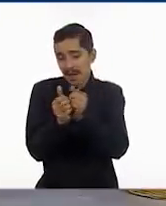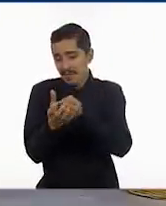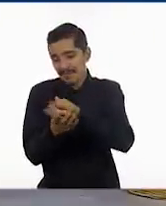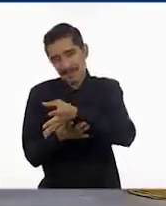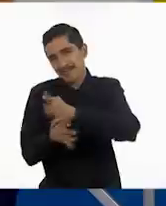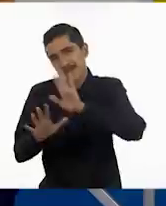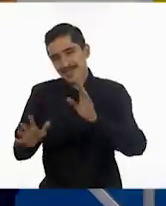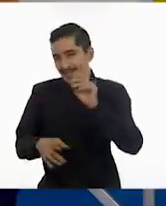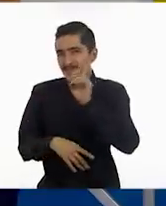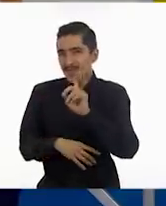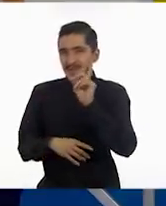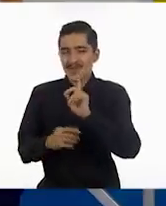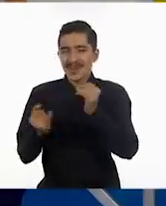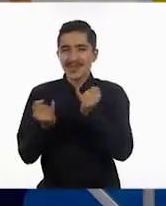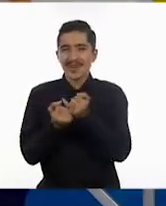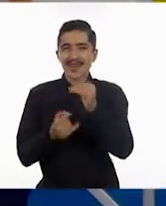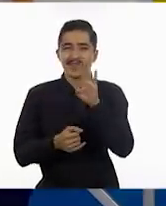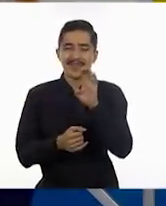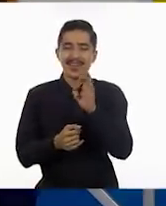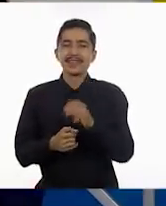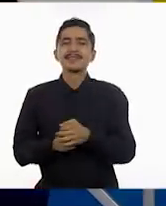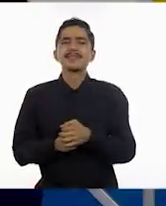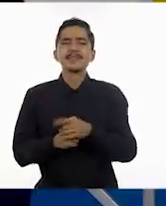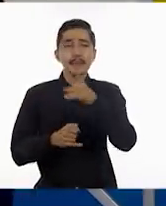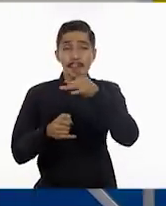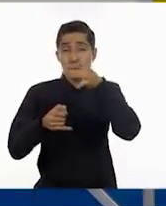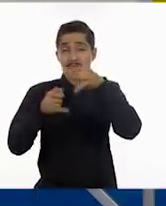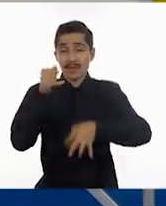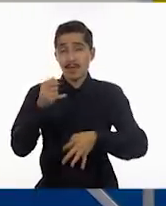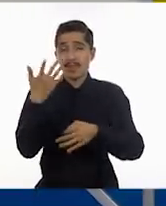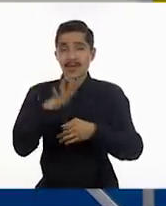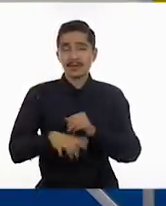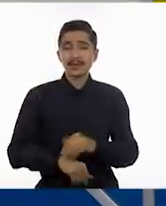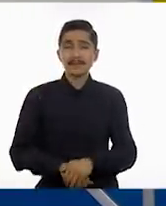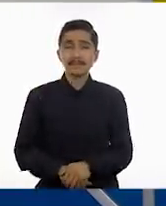Niña. Y veamos el último,